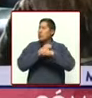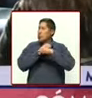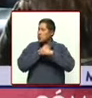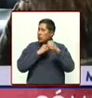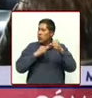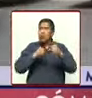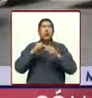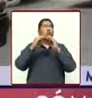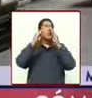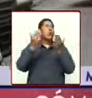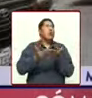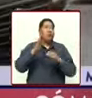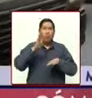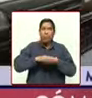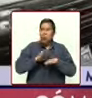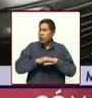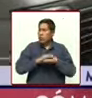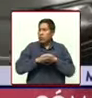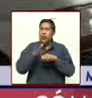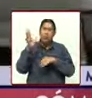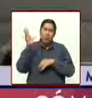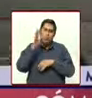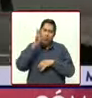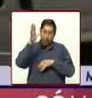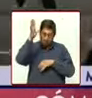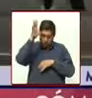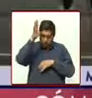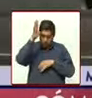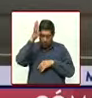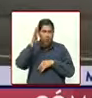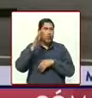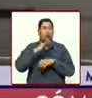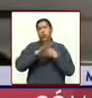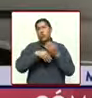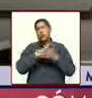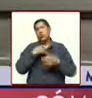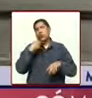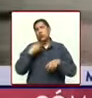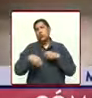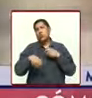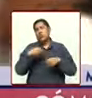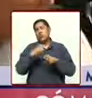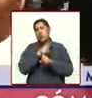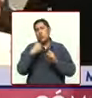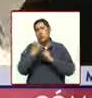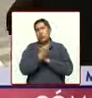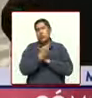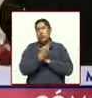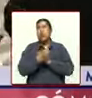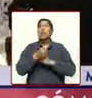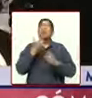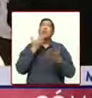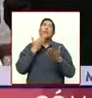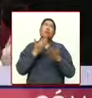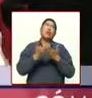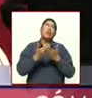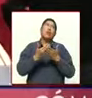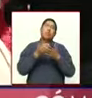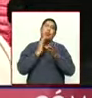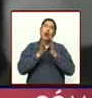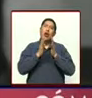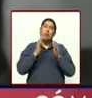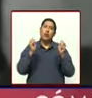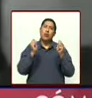en los colegios, en los padres de familia, todo eso para evitar todo este tipo de situaciones. Bueno, conversando